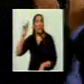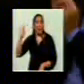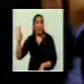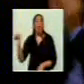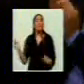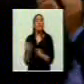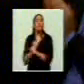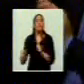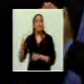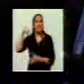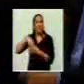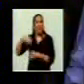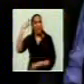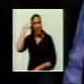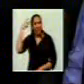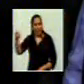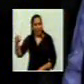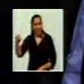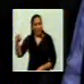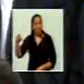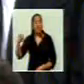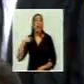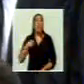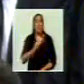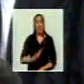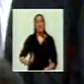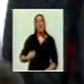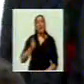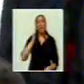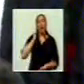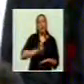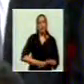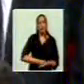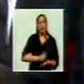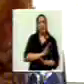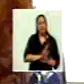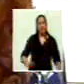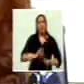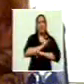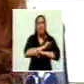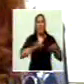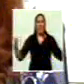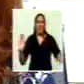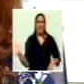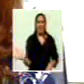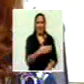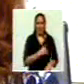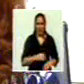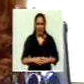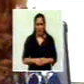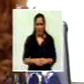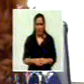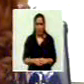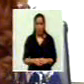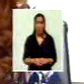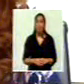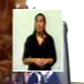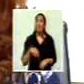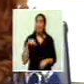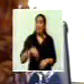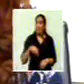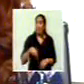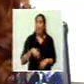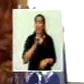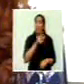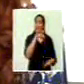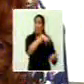argentino y promulgada por esta Presidenta y hoy en Fabricaciones Militares